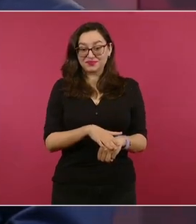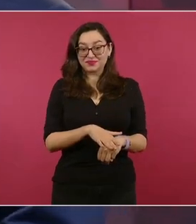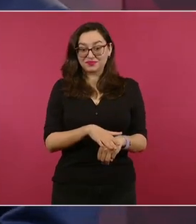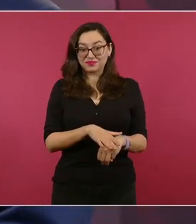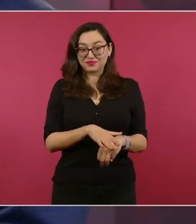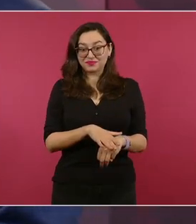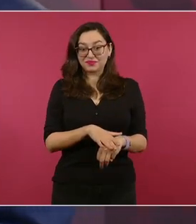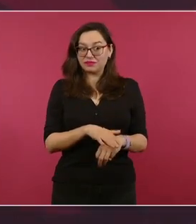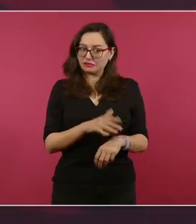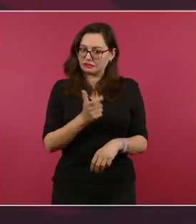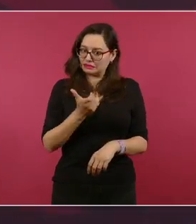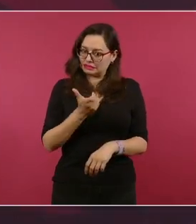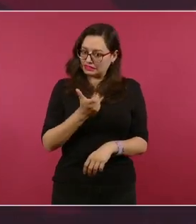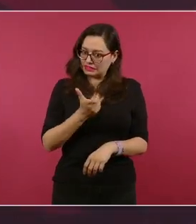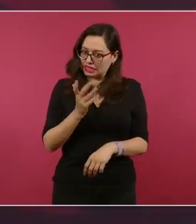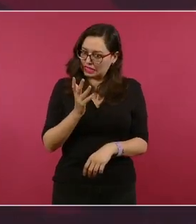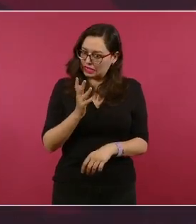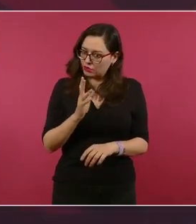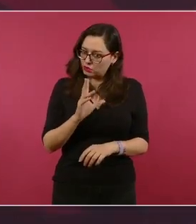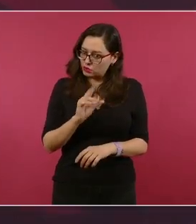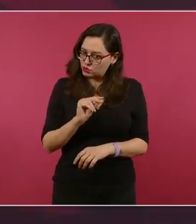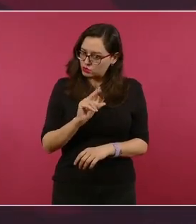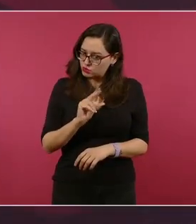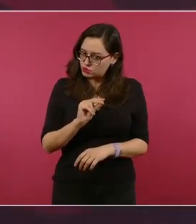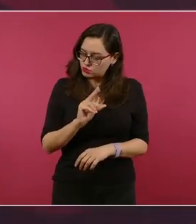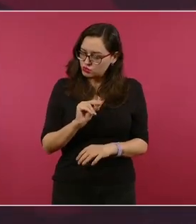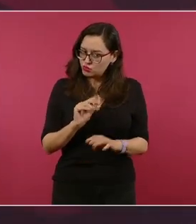no se vayan a pasar,